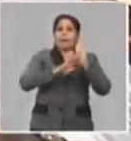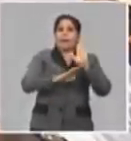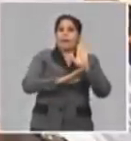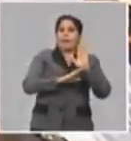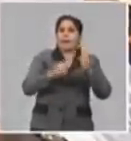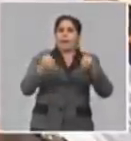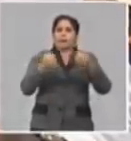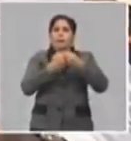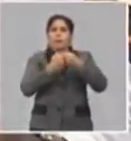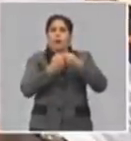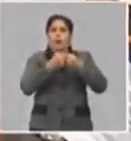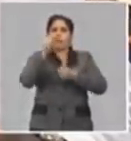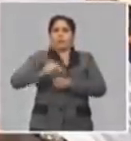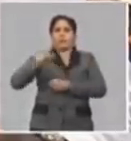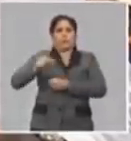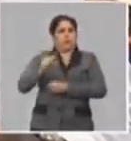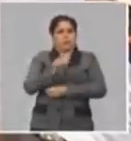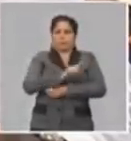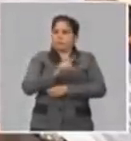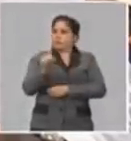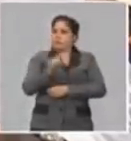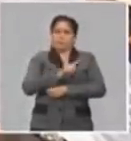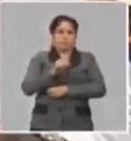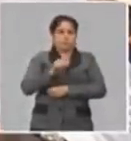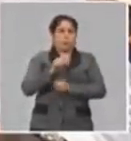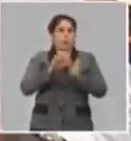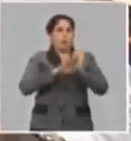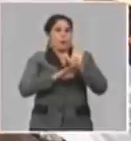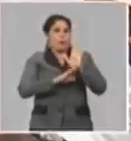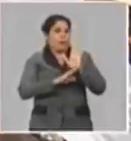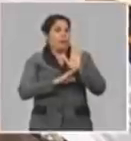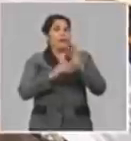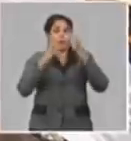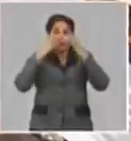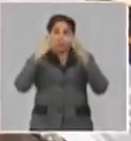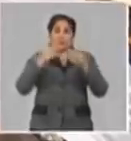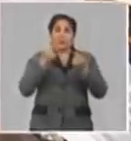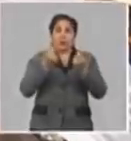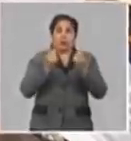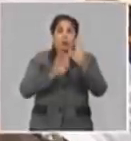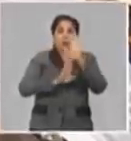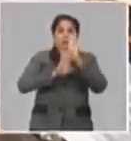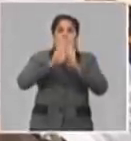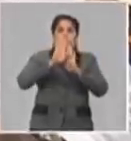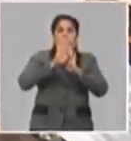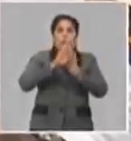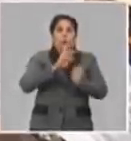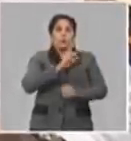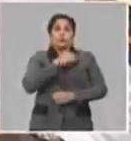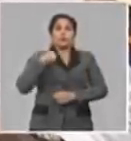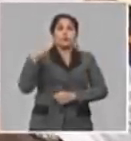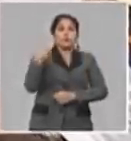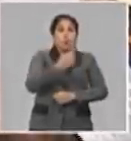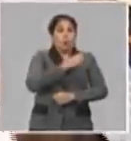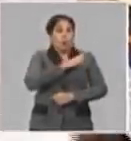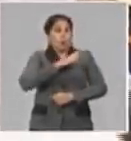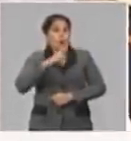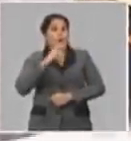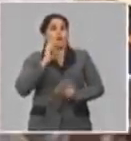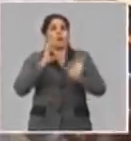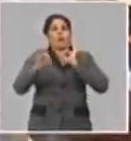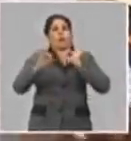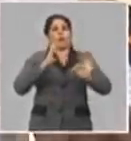choque. Esta no quedará ningún patriota desprotegido en el